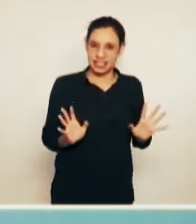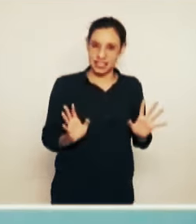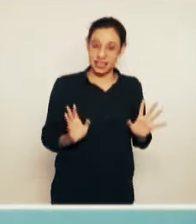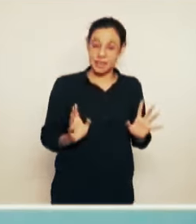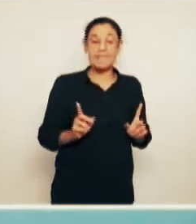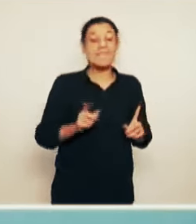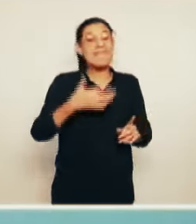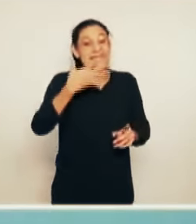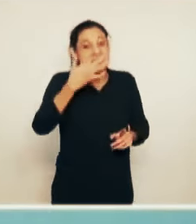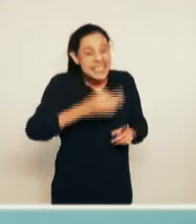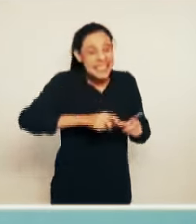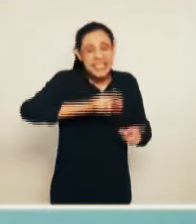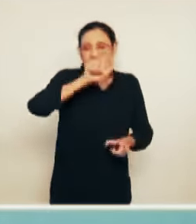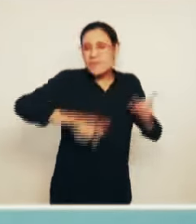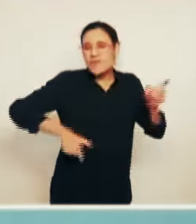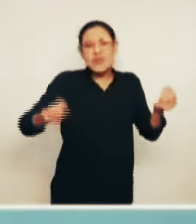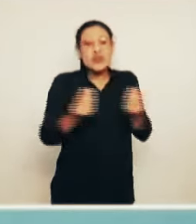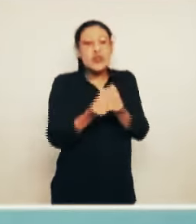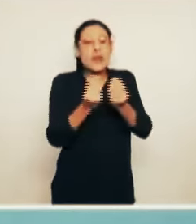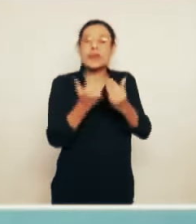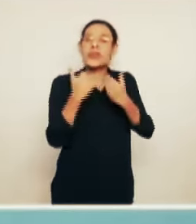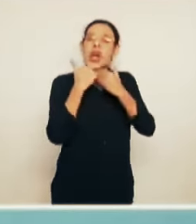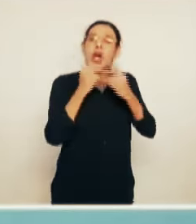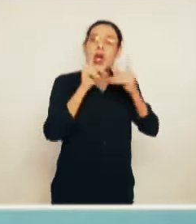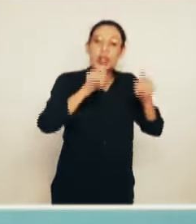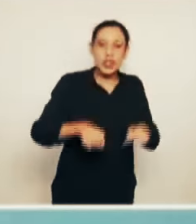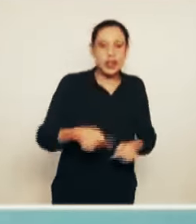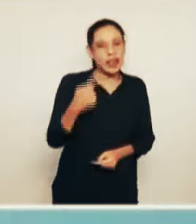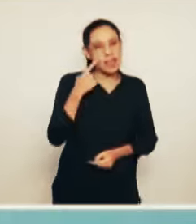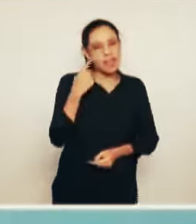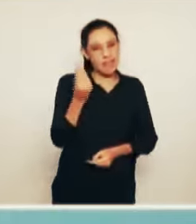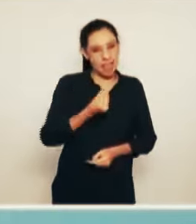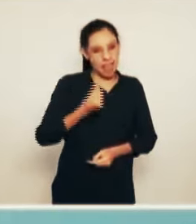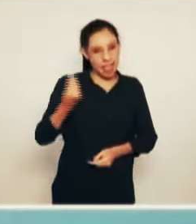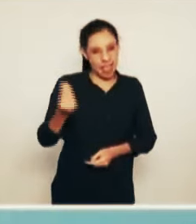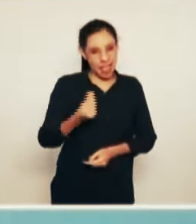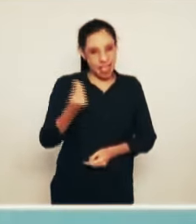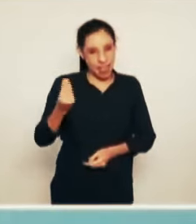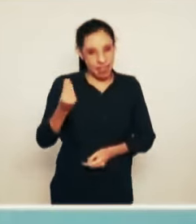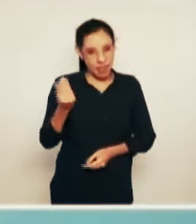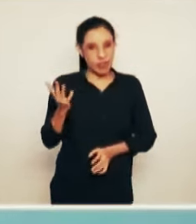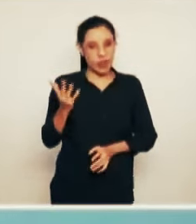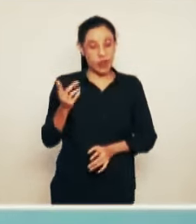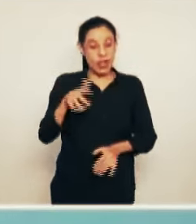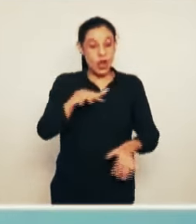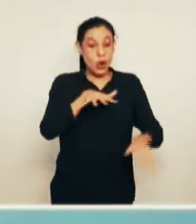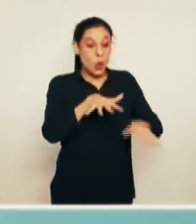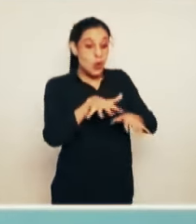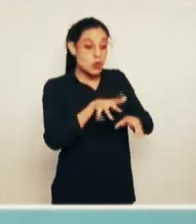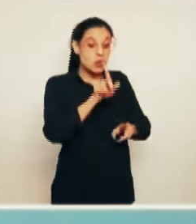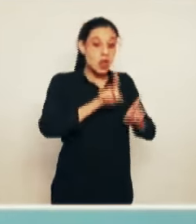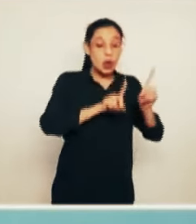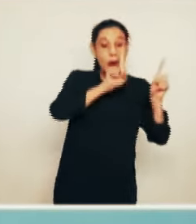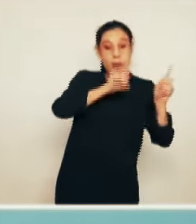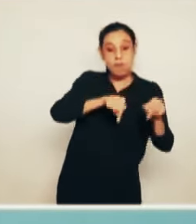suelto y unos cuantos vivos que aprovechándose de esa burrez, como